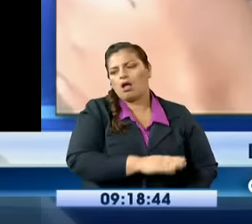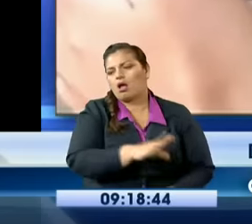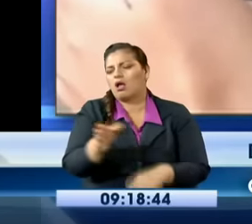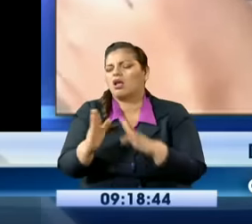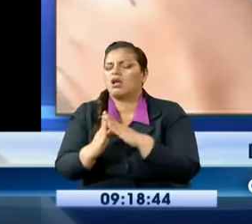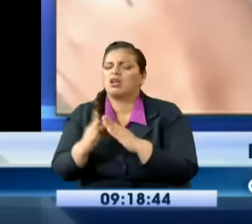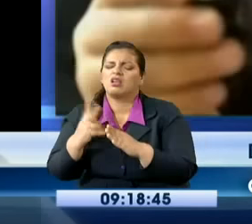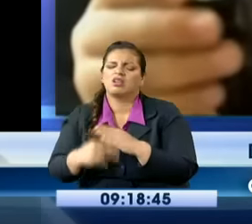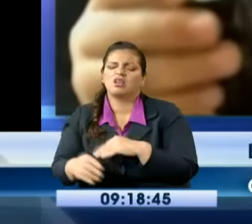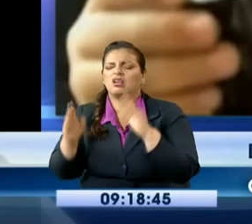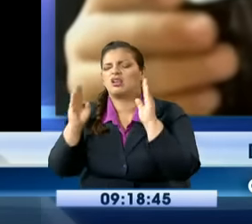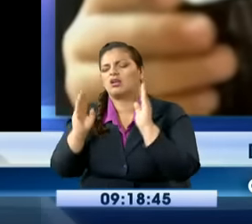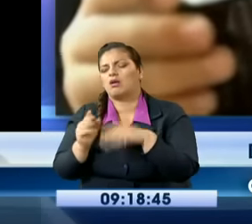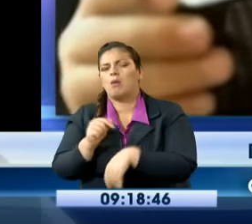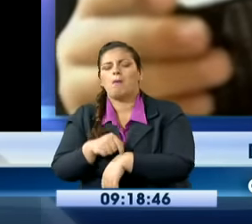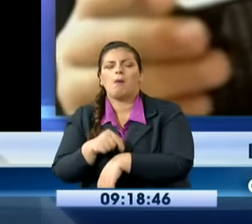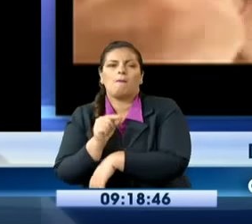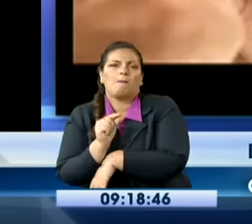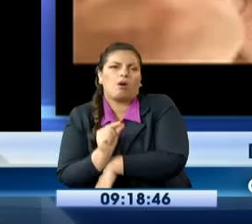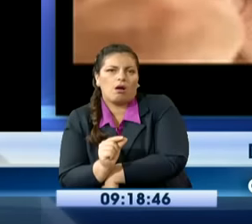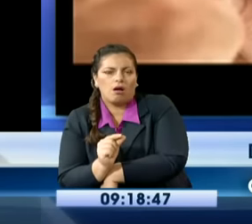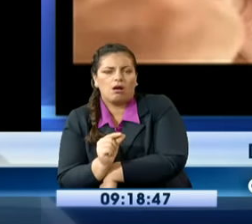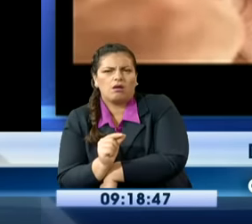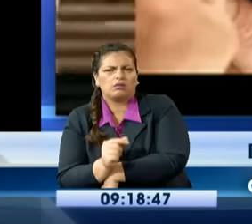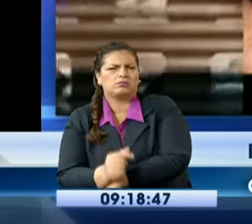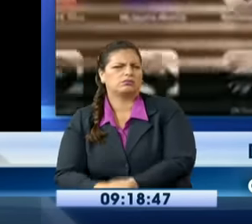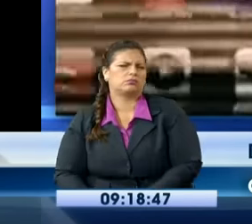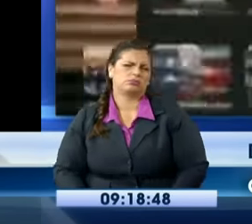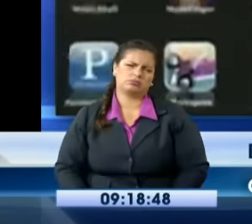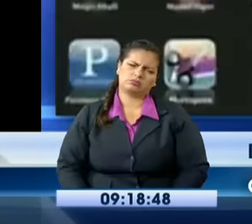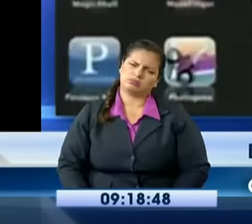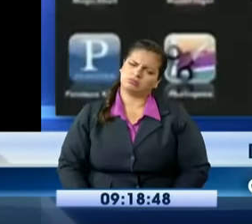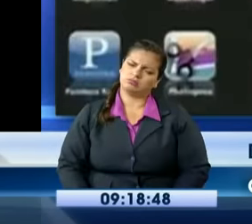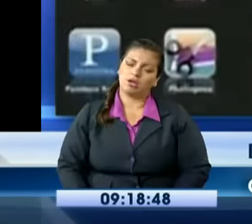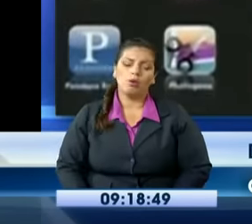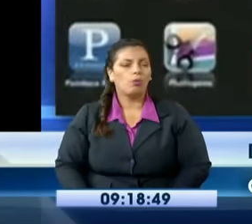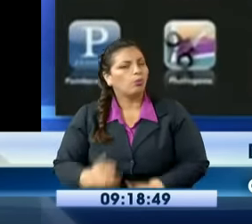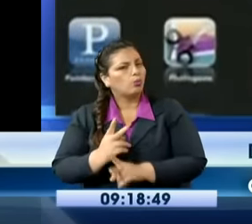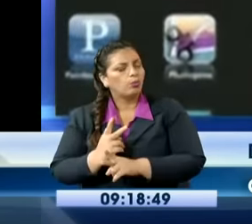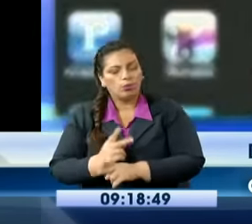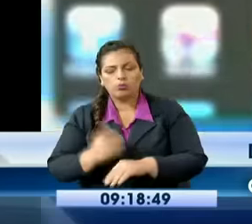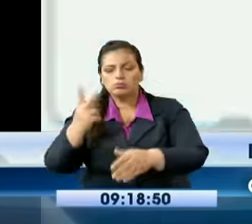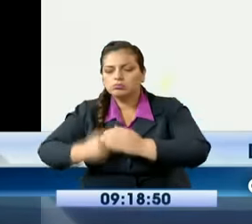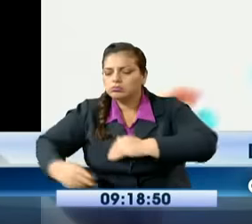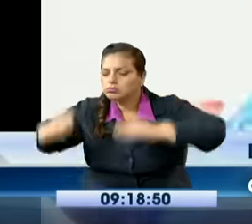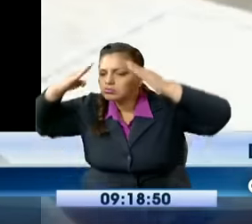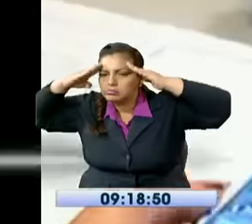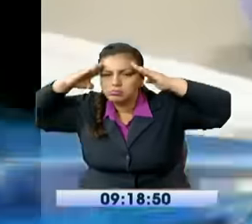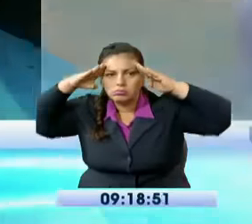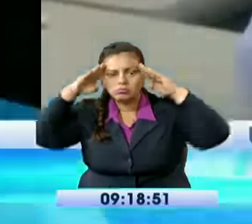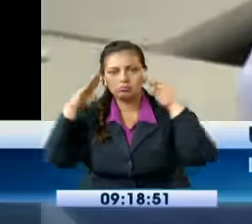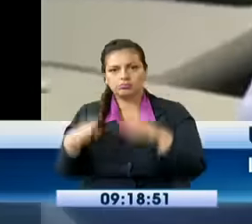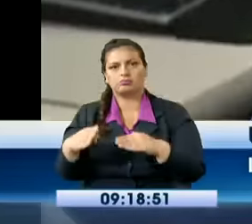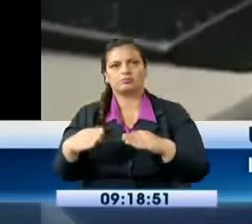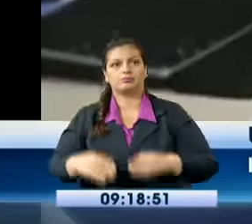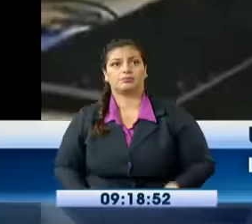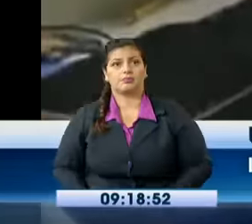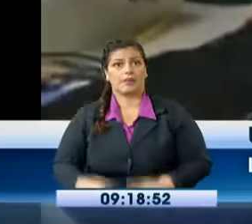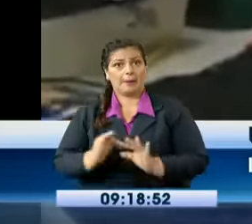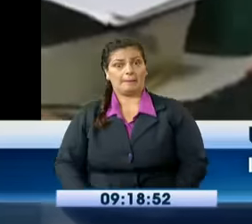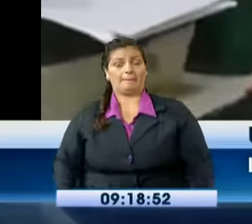algo poco así a los chicos. Pero ese poquito tienen que saberlo explotar. Es deber de los padres estar